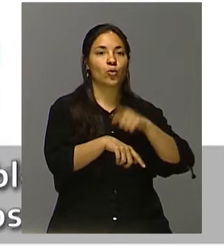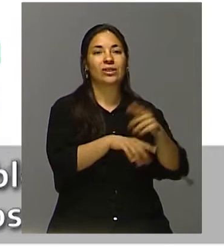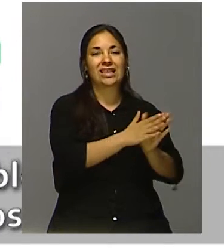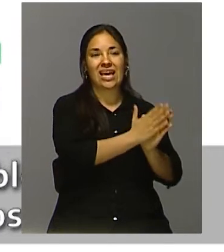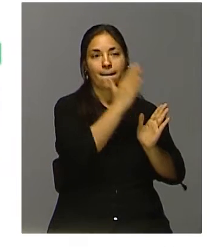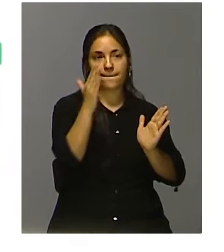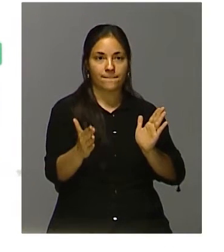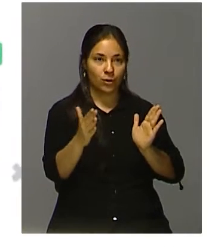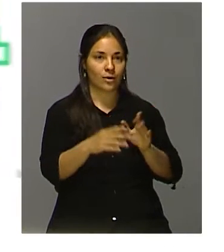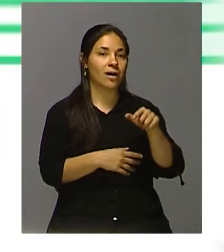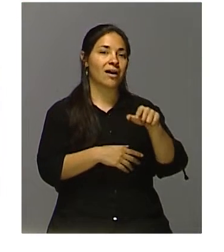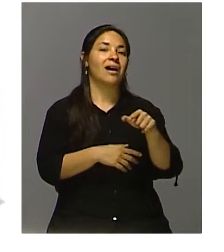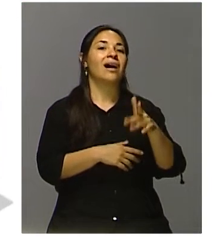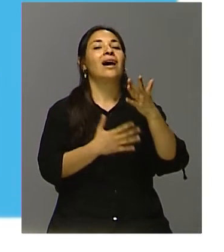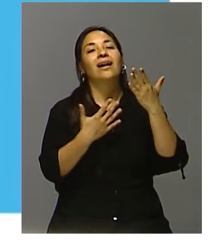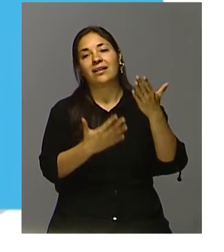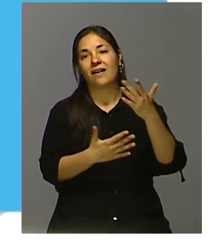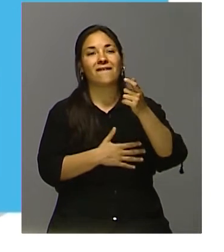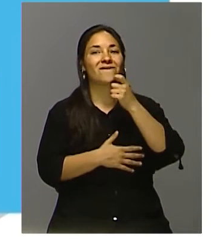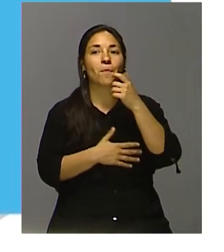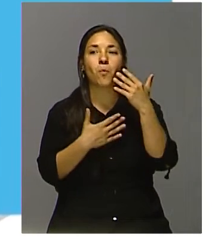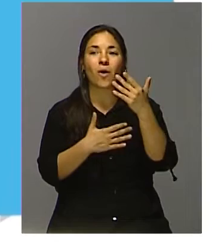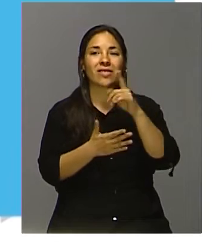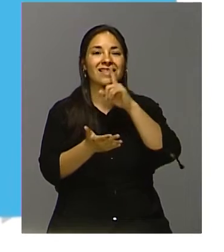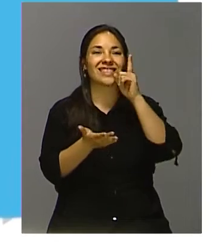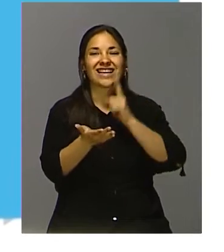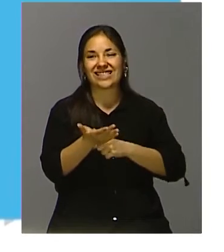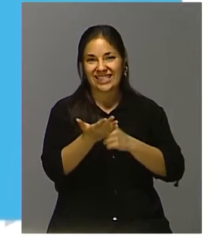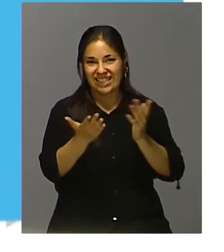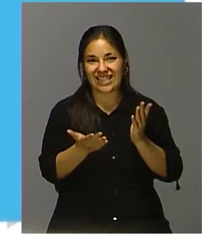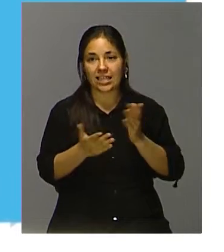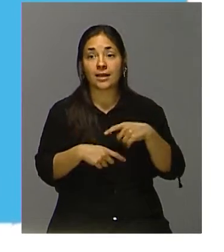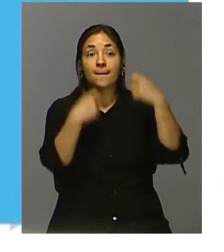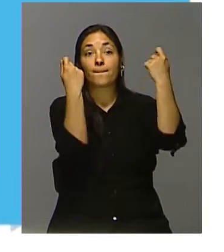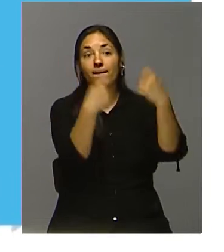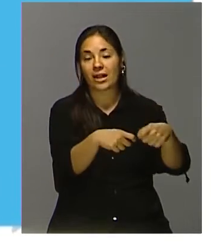y ahí me facilita, por ejemplo, la decisión sobre en qué voy a invertir.